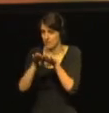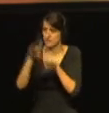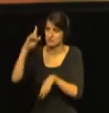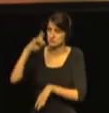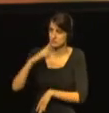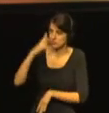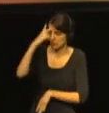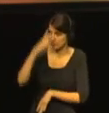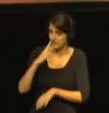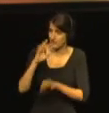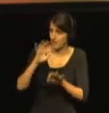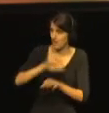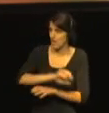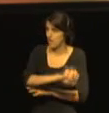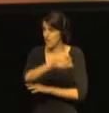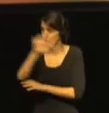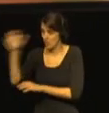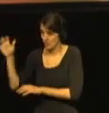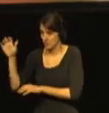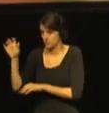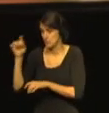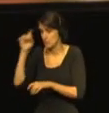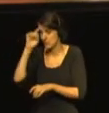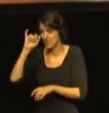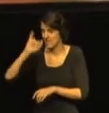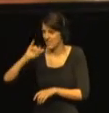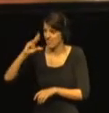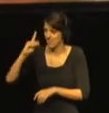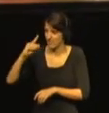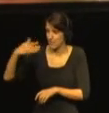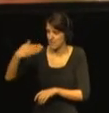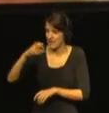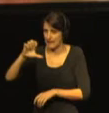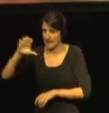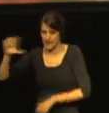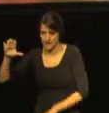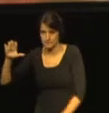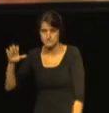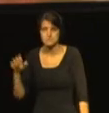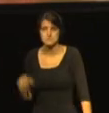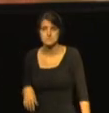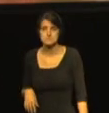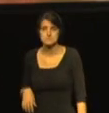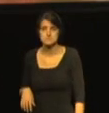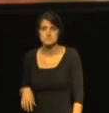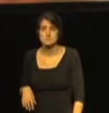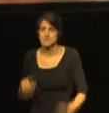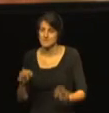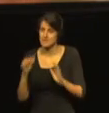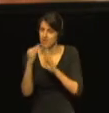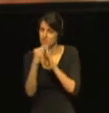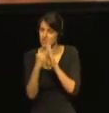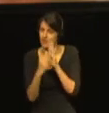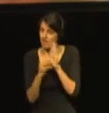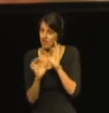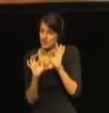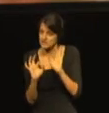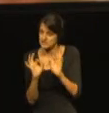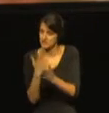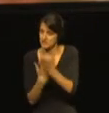IDBEE, que se basan en indicadores de discapacidad e igualdad en Europa,